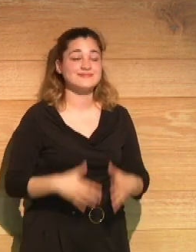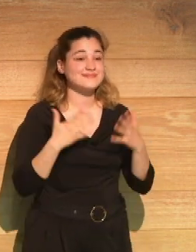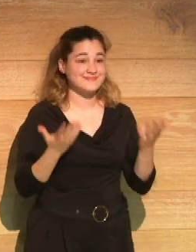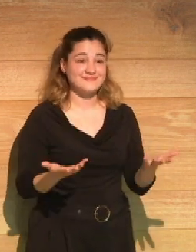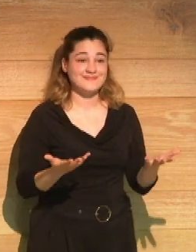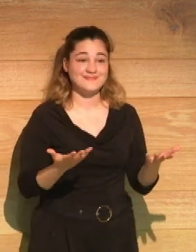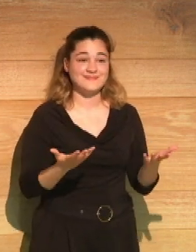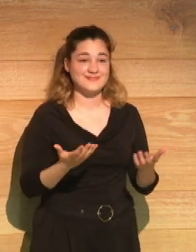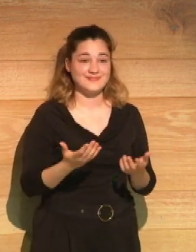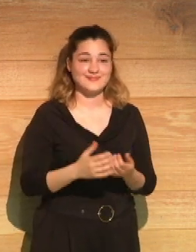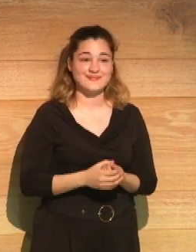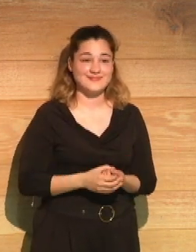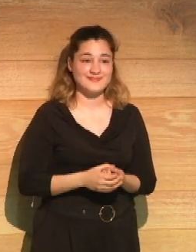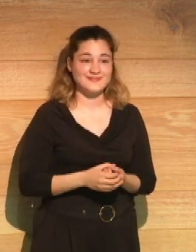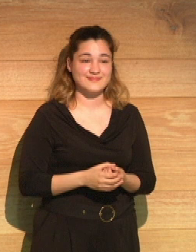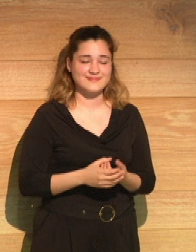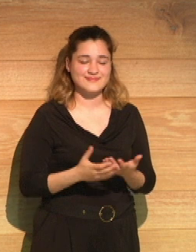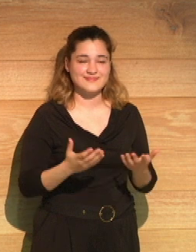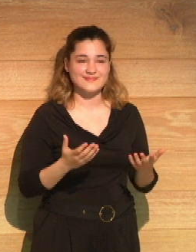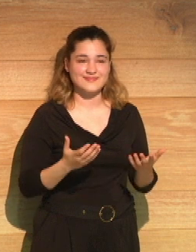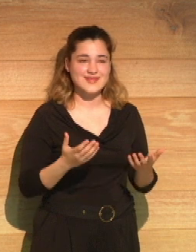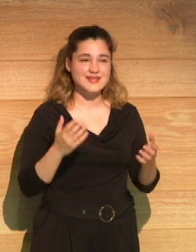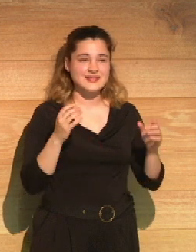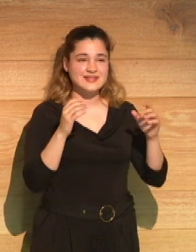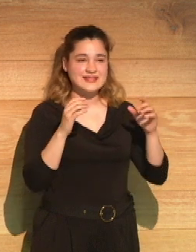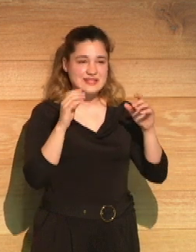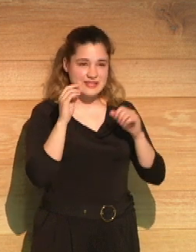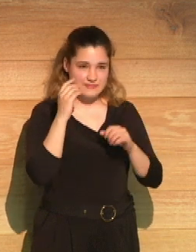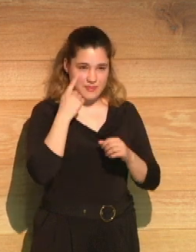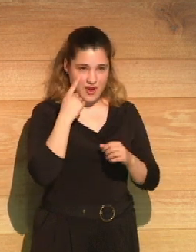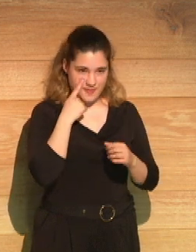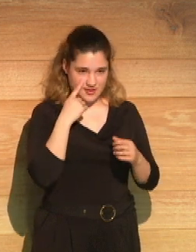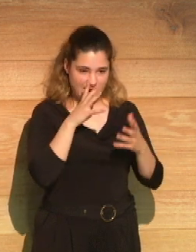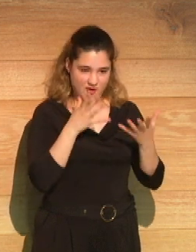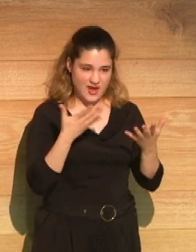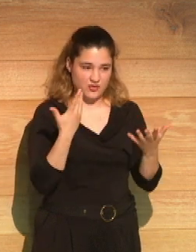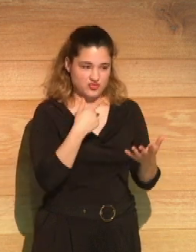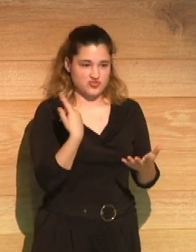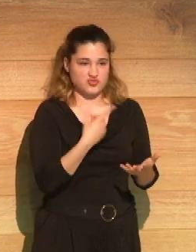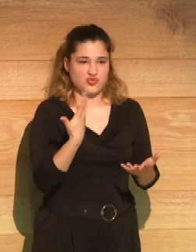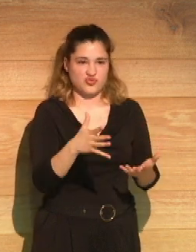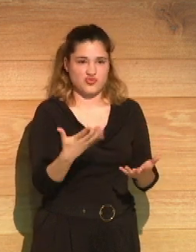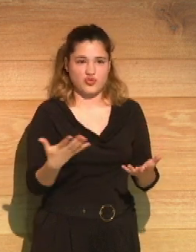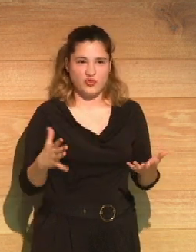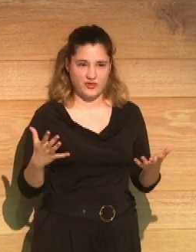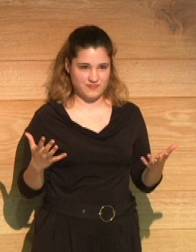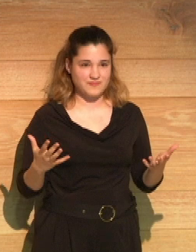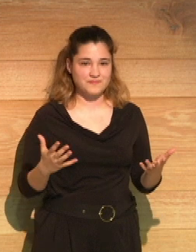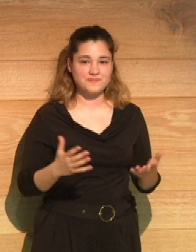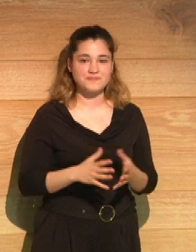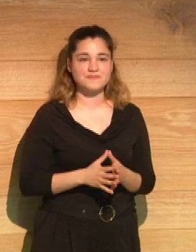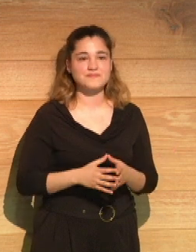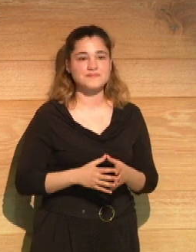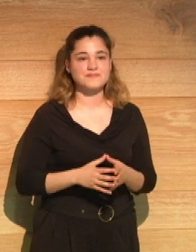Entonces, vamos a dar una breve mirada a la situación. ¿Dónde estamos? ¿Verdad? Pues en ese sentido, a ver si vamos a